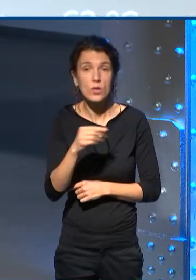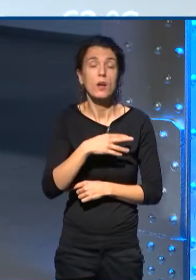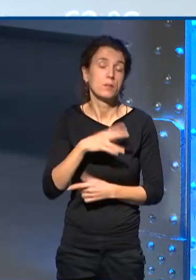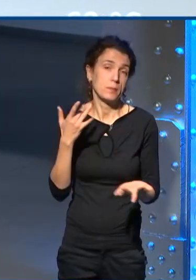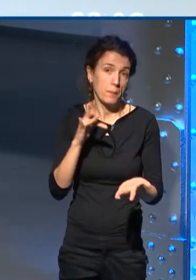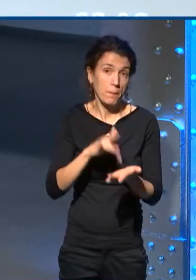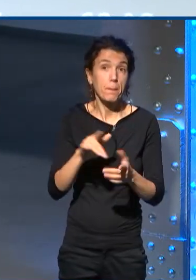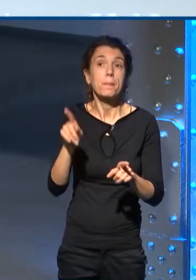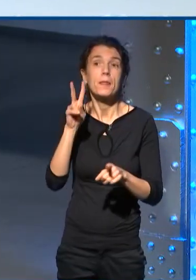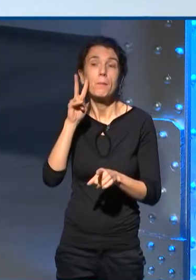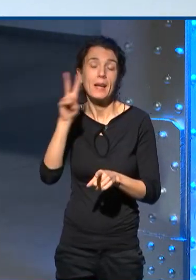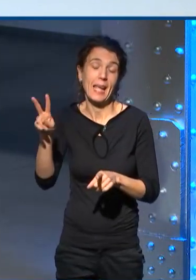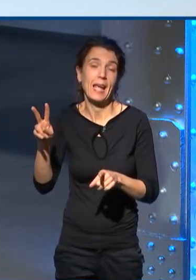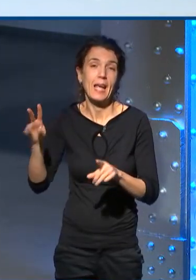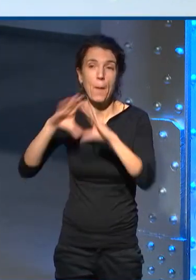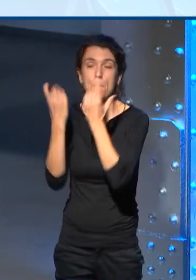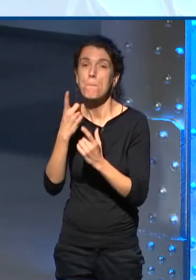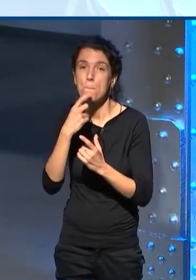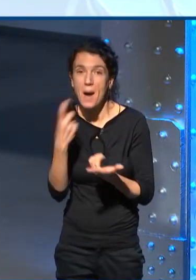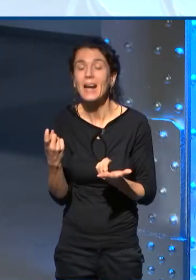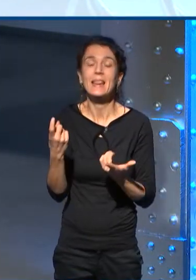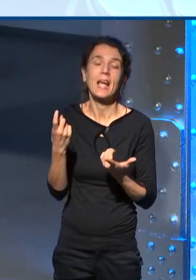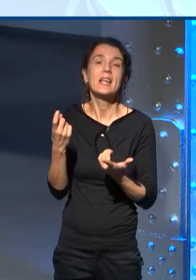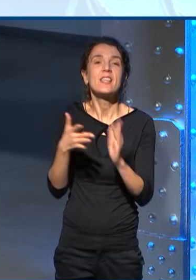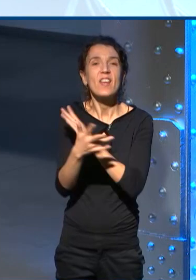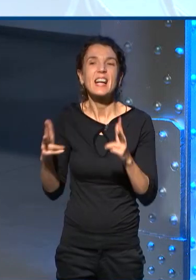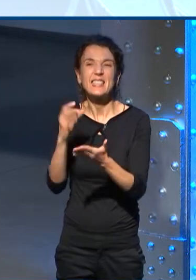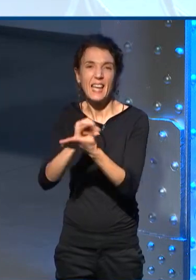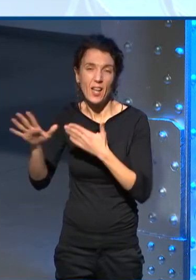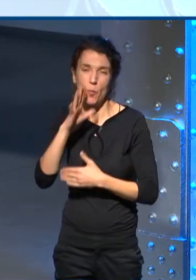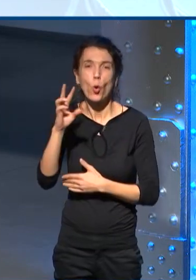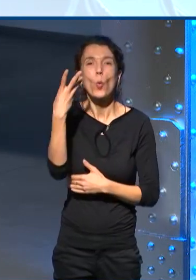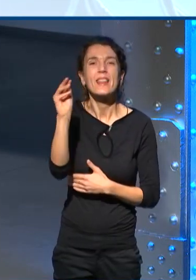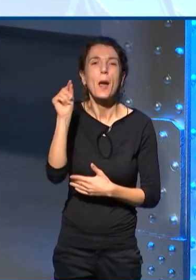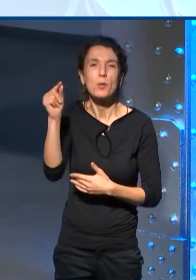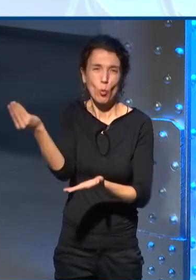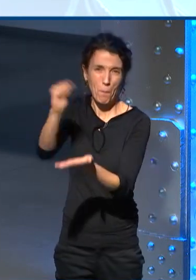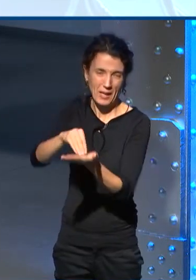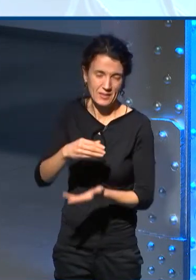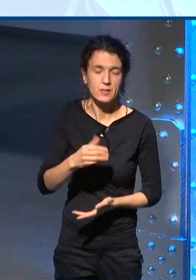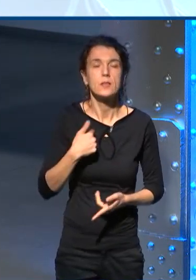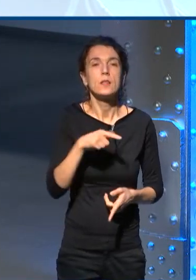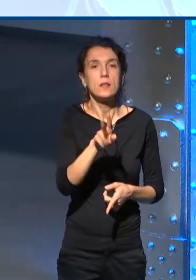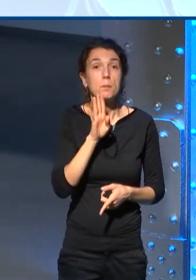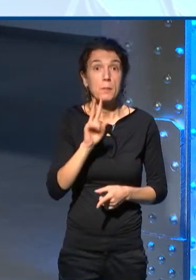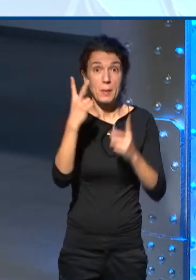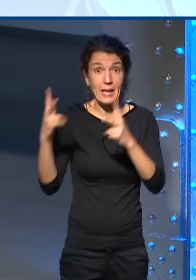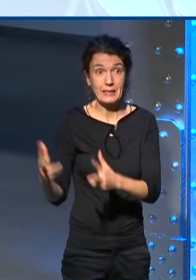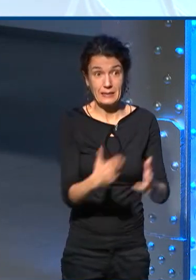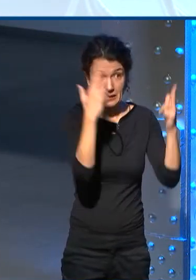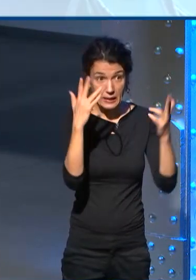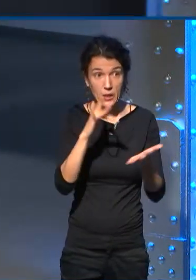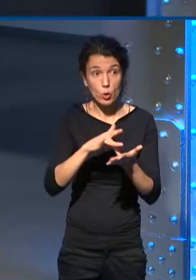seguimos. En Marte nos saldría gratis porque tenemos 40 minutos más. Bien, la primera película sobre Marte es de Thomas Alva Edison, que aparte